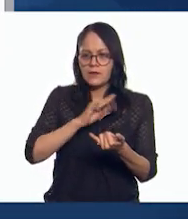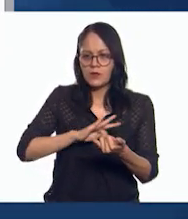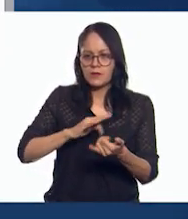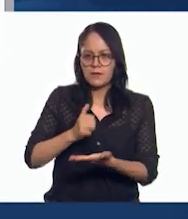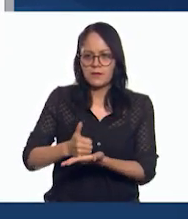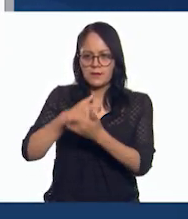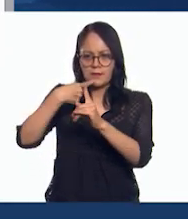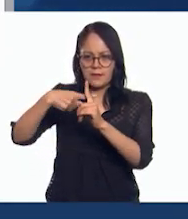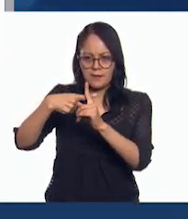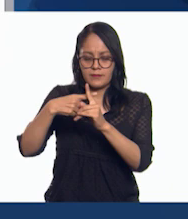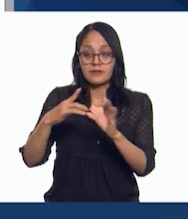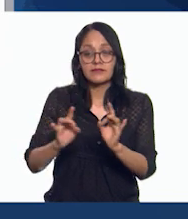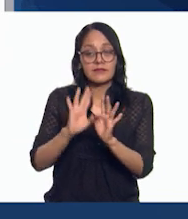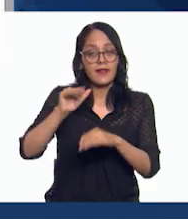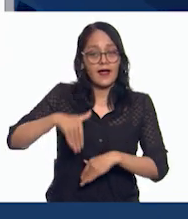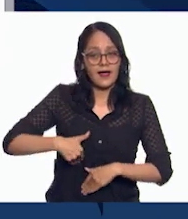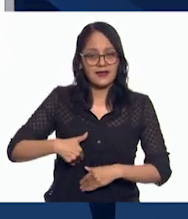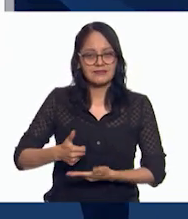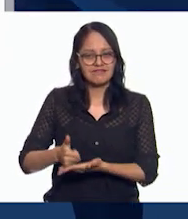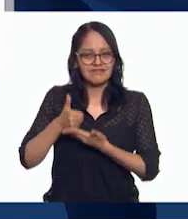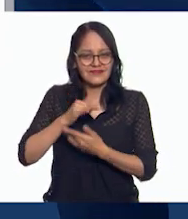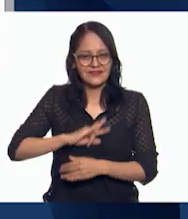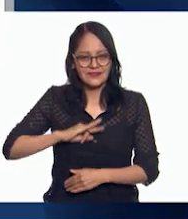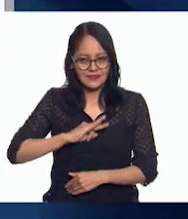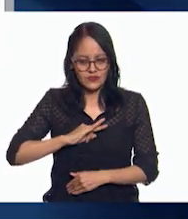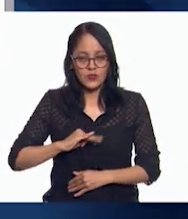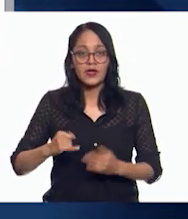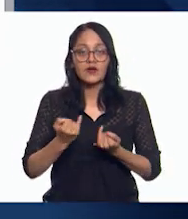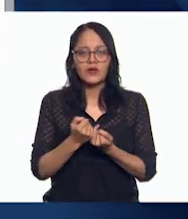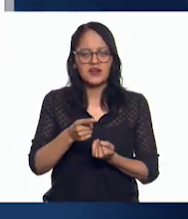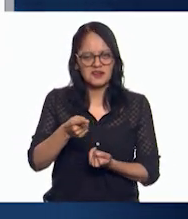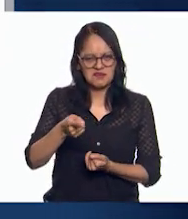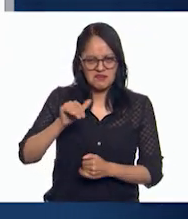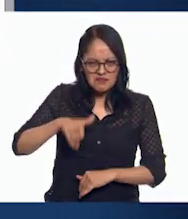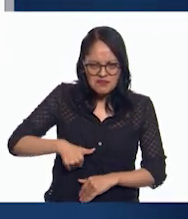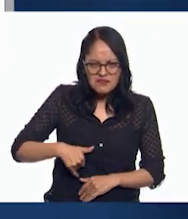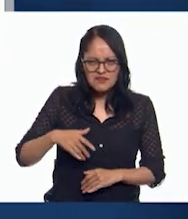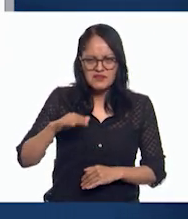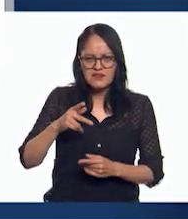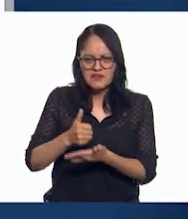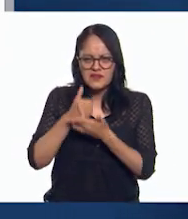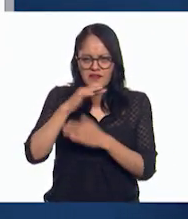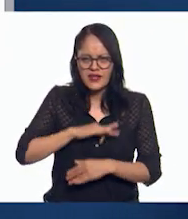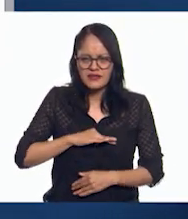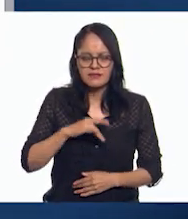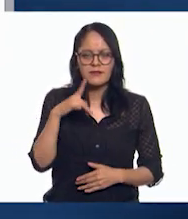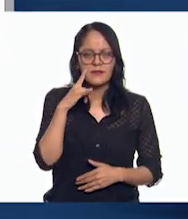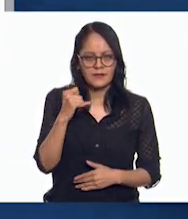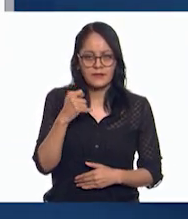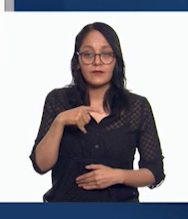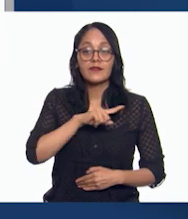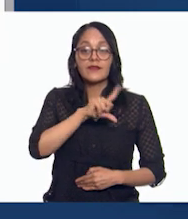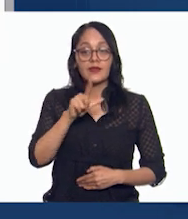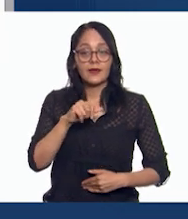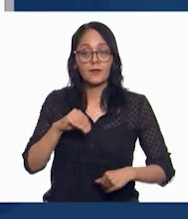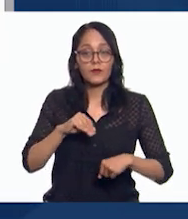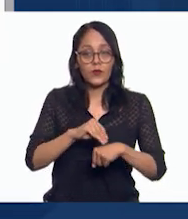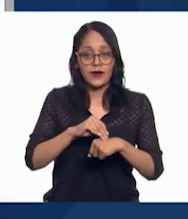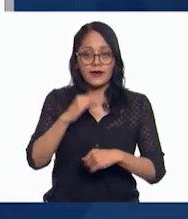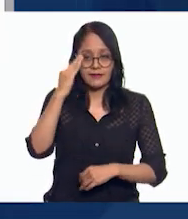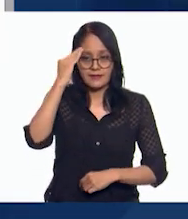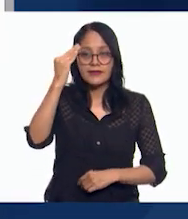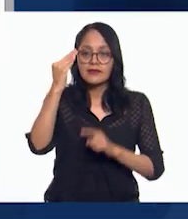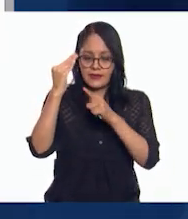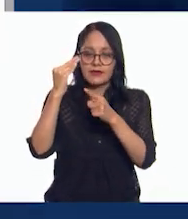decir, los accidentes felices, aunque estos sean rarísimos. Pero entonces interviene el tiempo, y con el trabajo